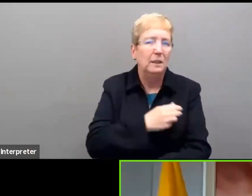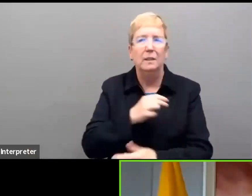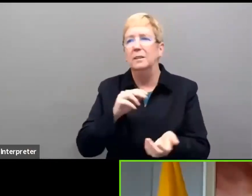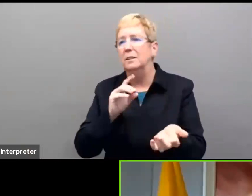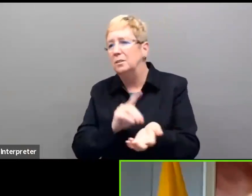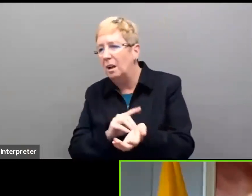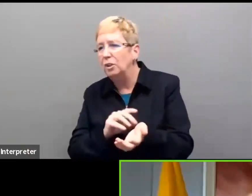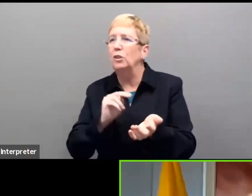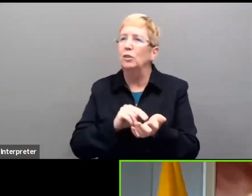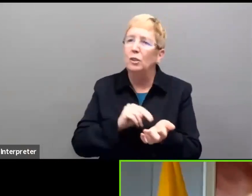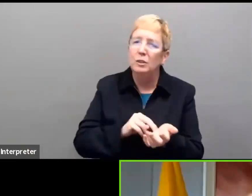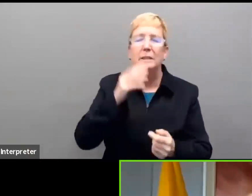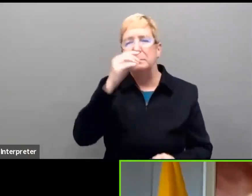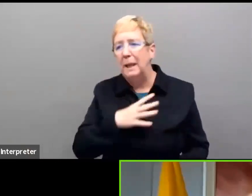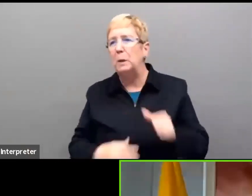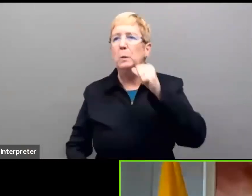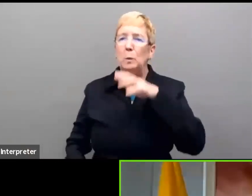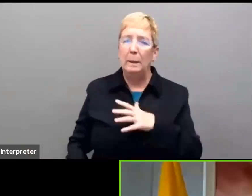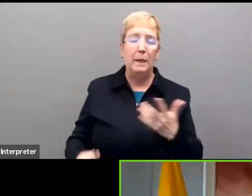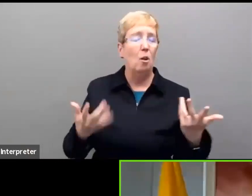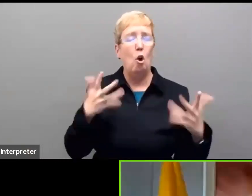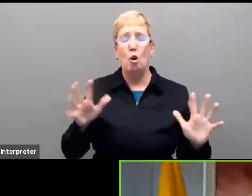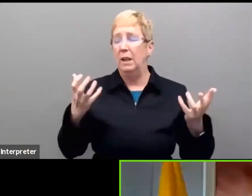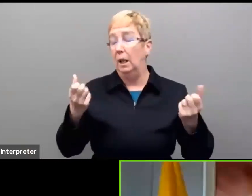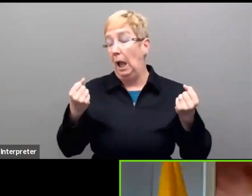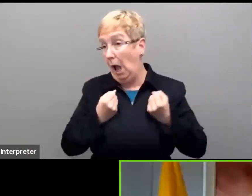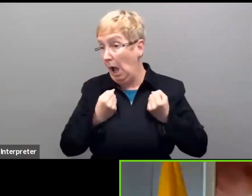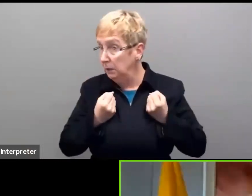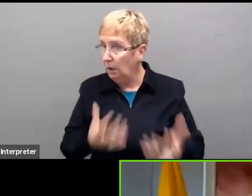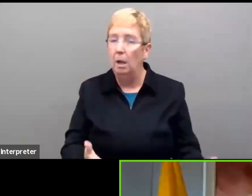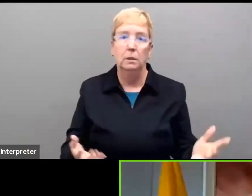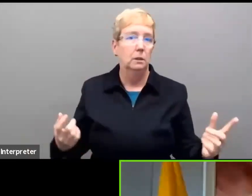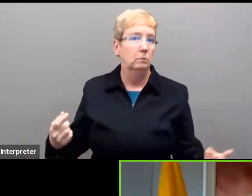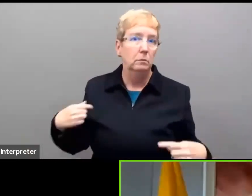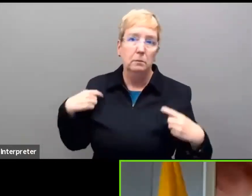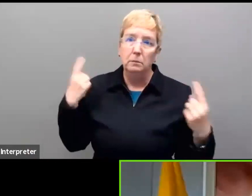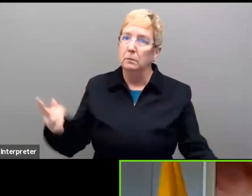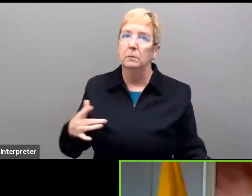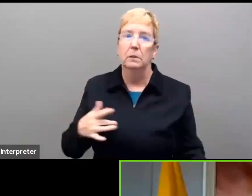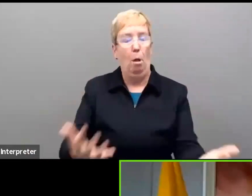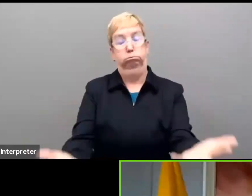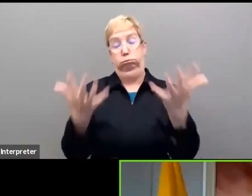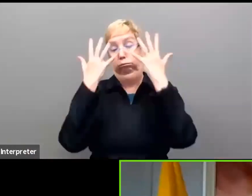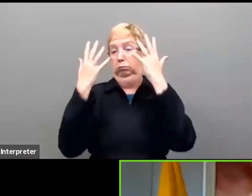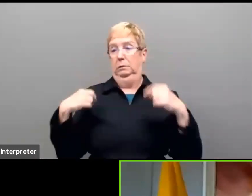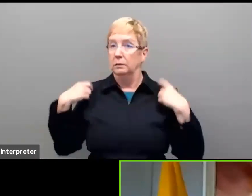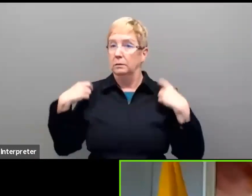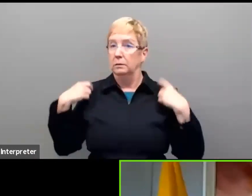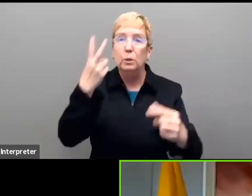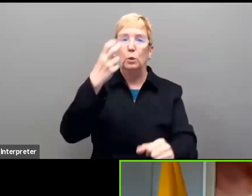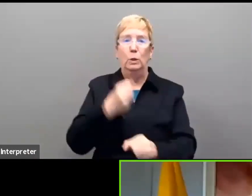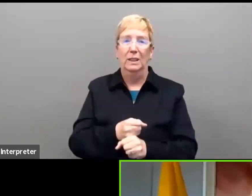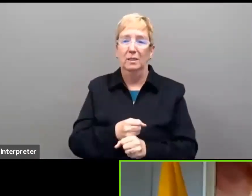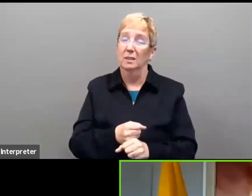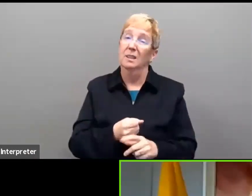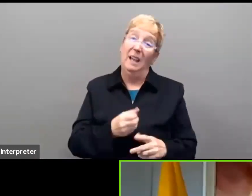nos preguntan, muchas personas que vienen aquí nos preguntan si estás vacunado, y es una ansiedad que yo creo que